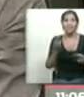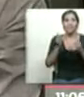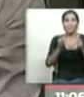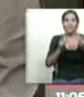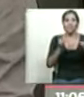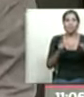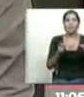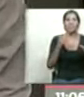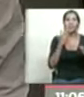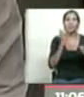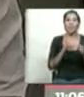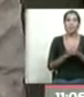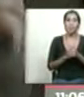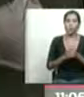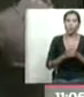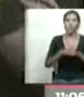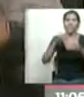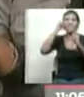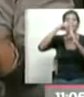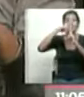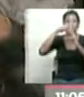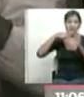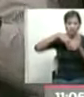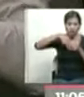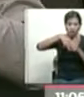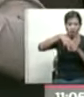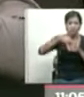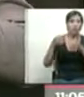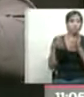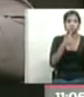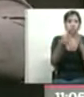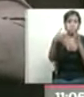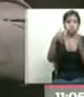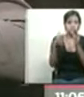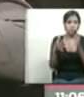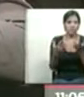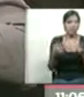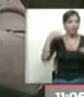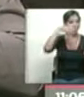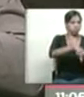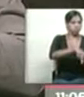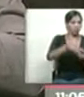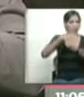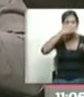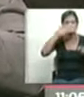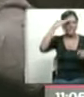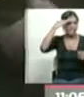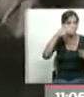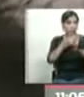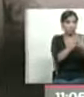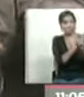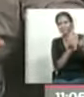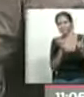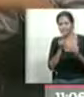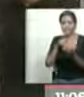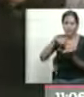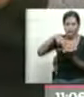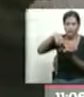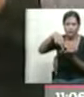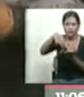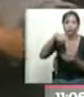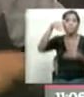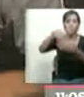que, por ejemplo, cruzaban ríos en el Táchira para poder votar porque estaban siendo asediados por los paramilitares colombianos? ¿O la gente en Mérida